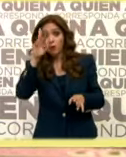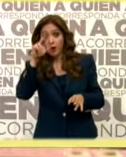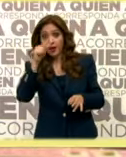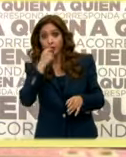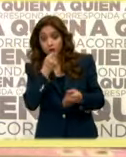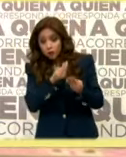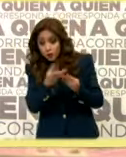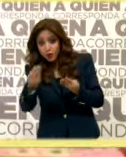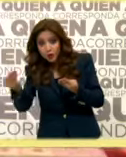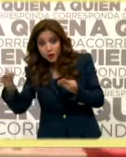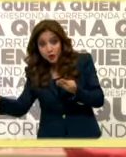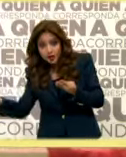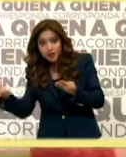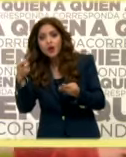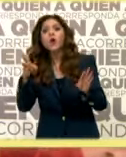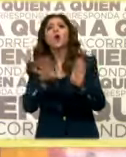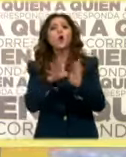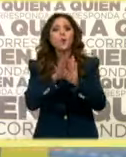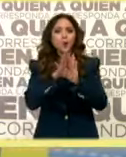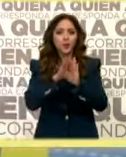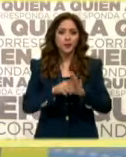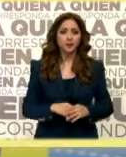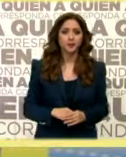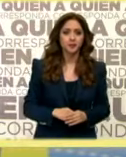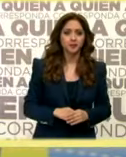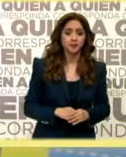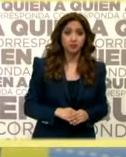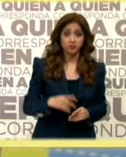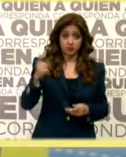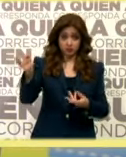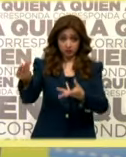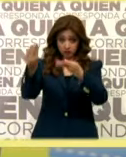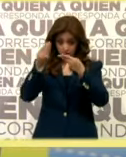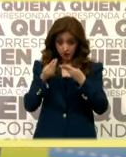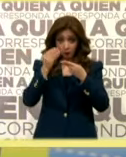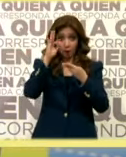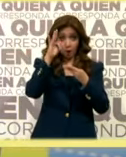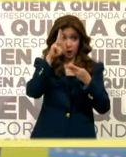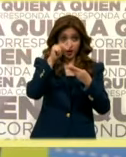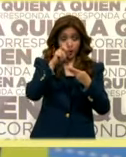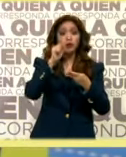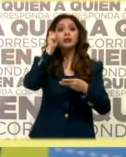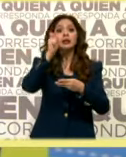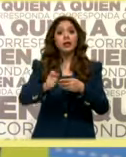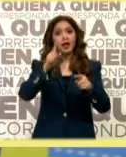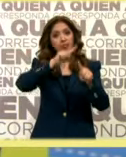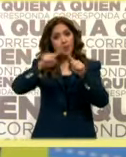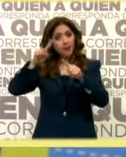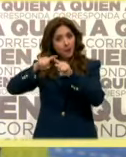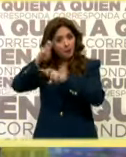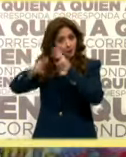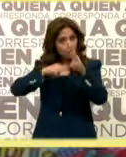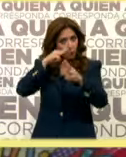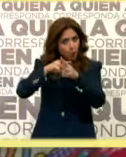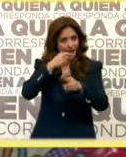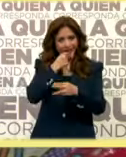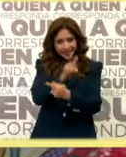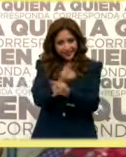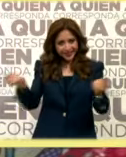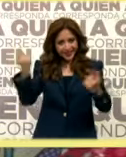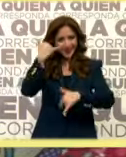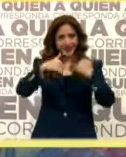recibirán juguetón, les tenemos un mensaje. Tan fácil como esto es el eslogan de Fulanitos: el mundo es especial por fulanitos como tú.